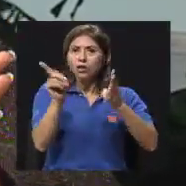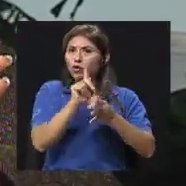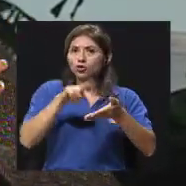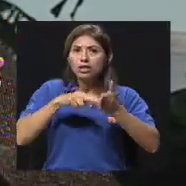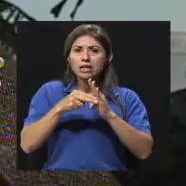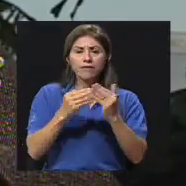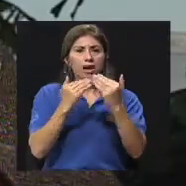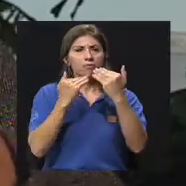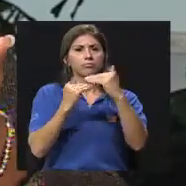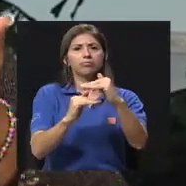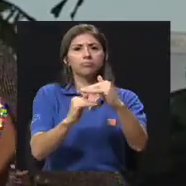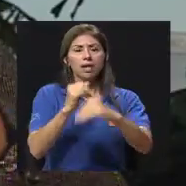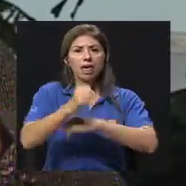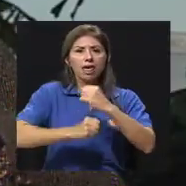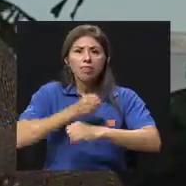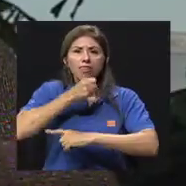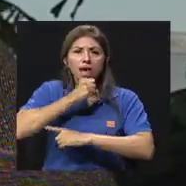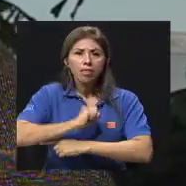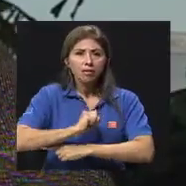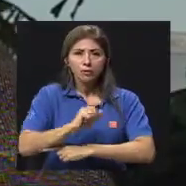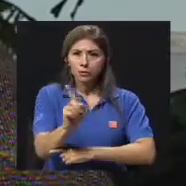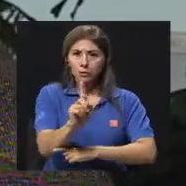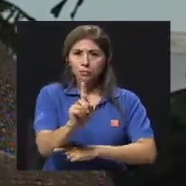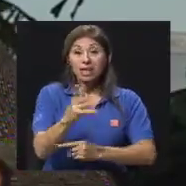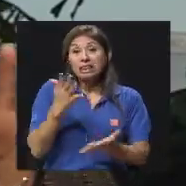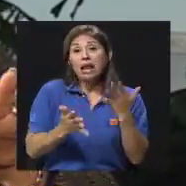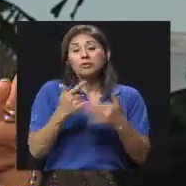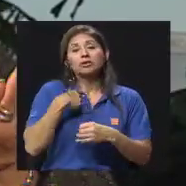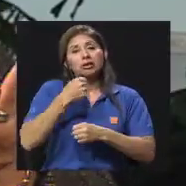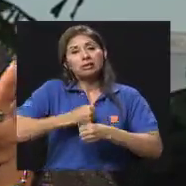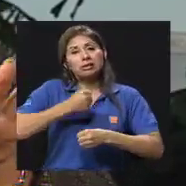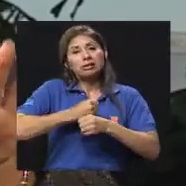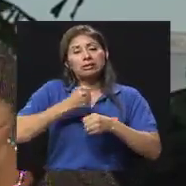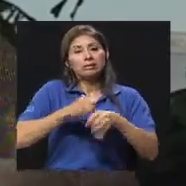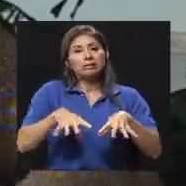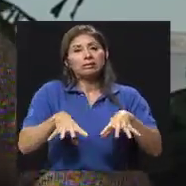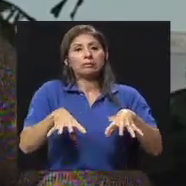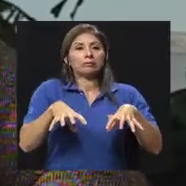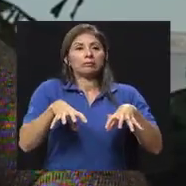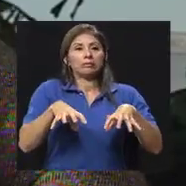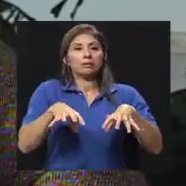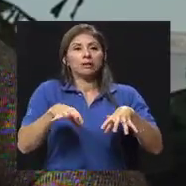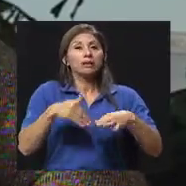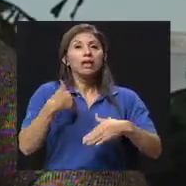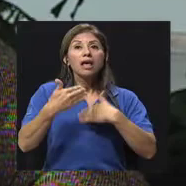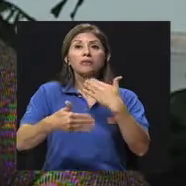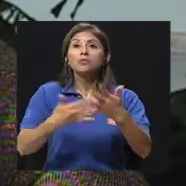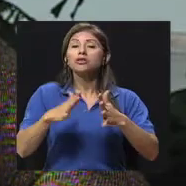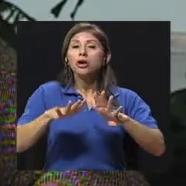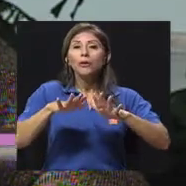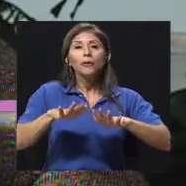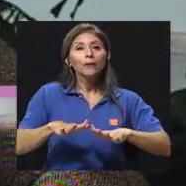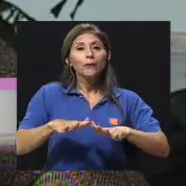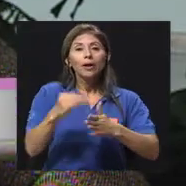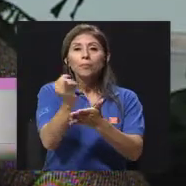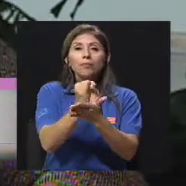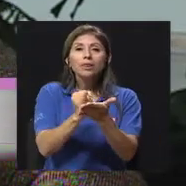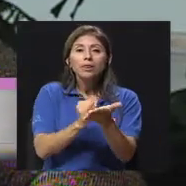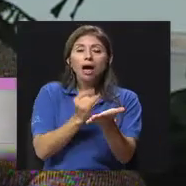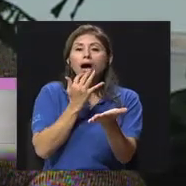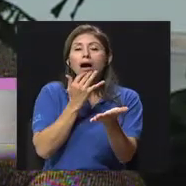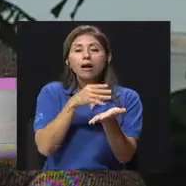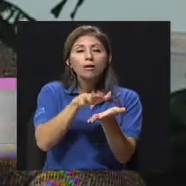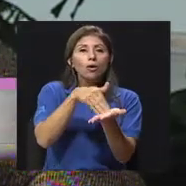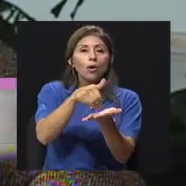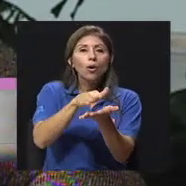una edad determinada. Yo puedo estar muy estresada durante todas mis horas laborales, pero llego a pintar, o llego a hacer un